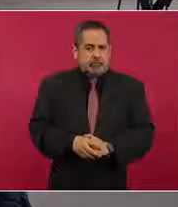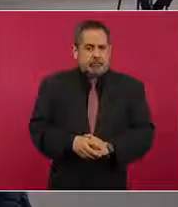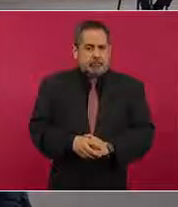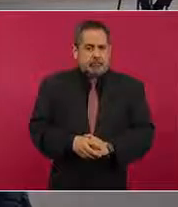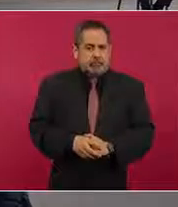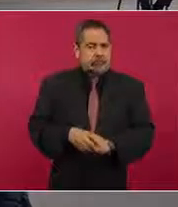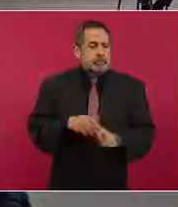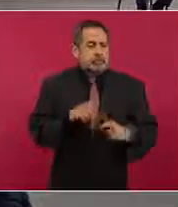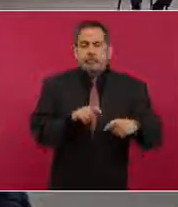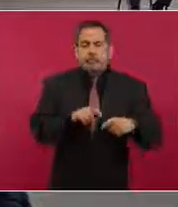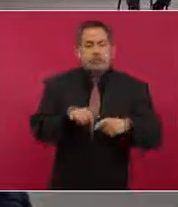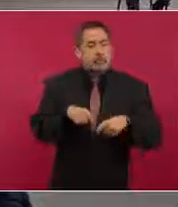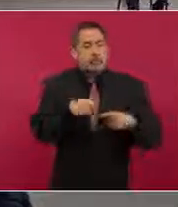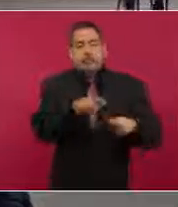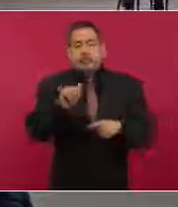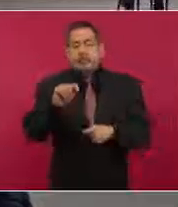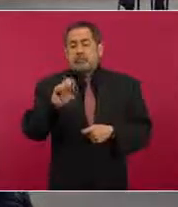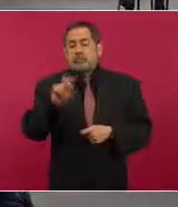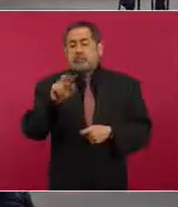le condonaron a Televisa,